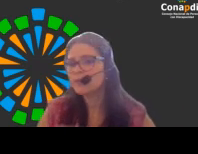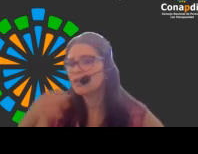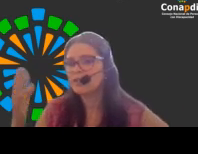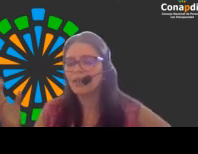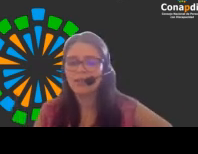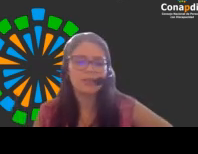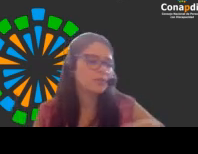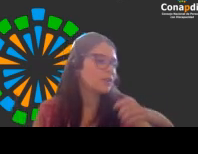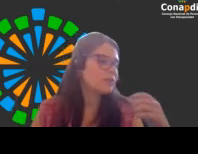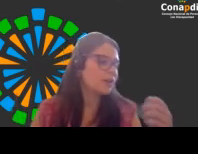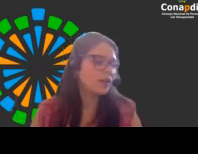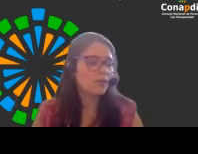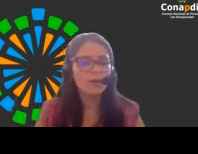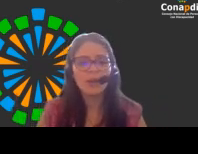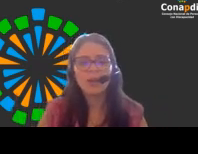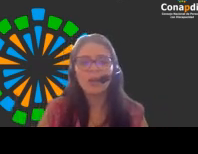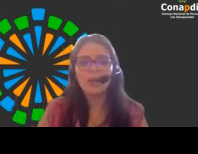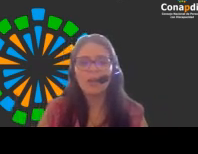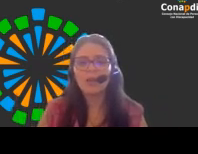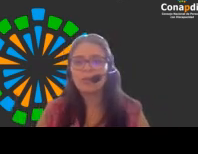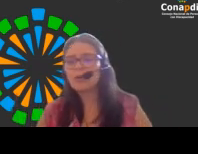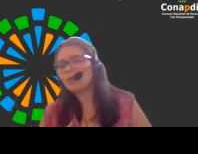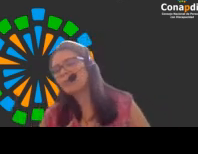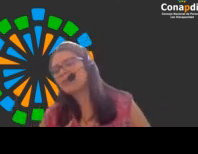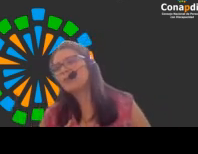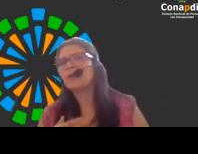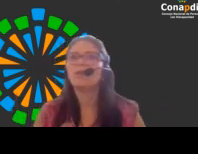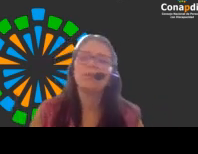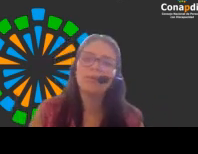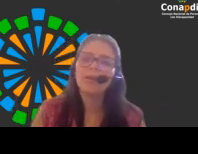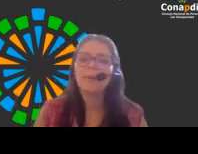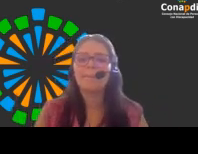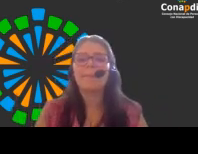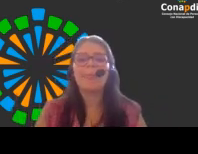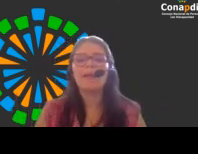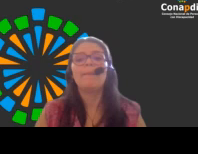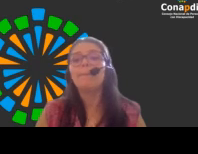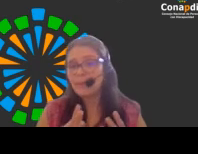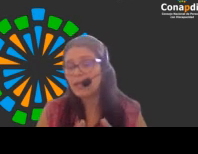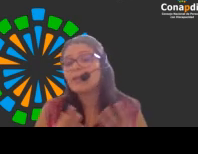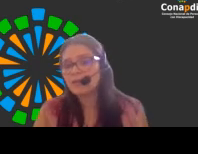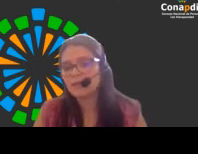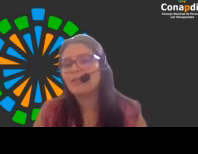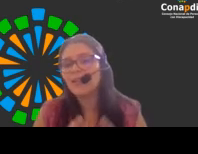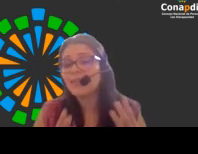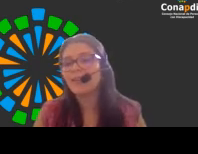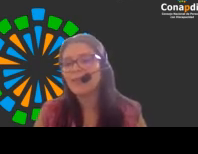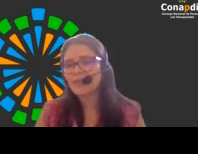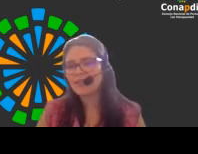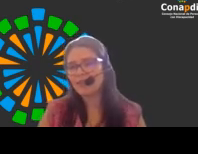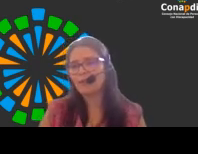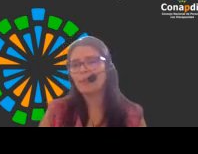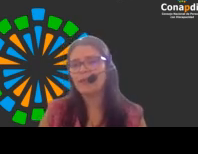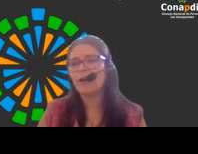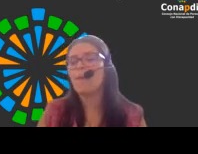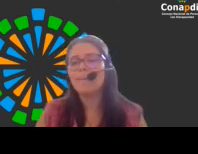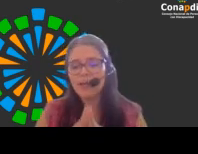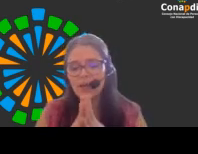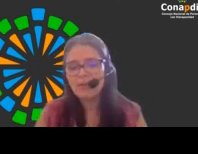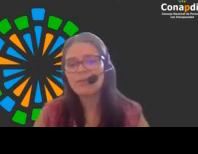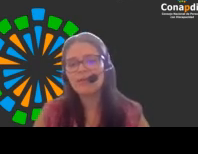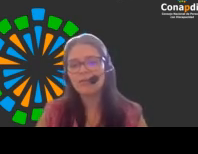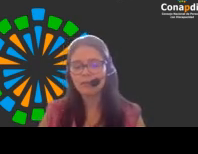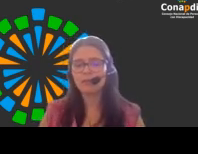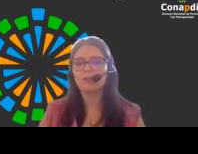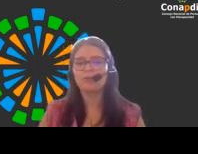para ir para acá unos que decían que es cierto que decían que no que yo me autopercibo que yo no eran es y sigue siendo bastante complicado